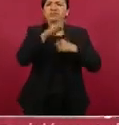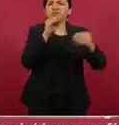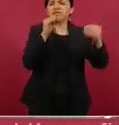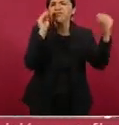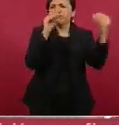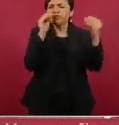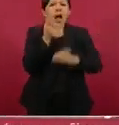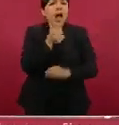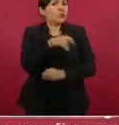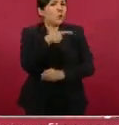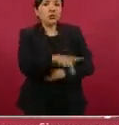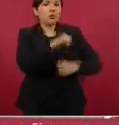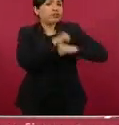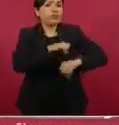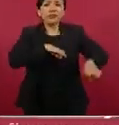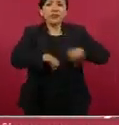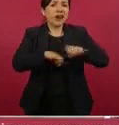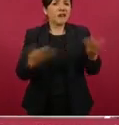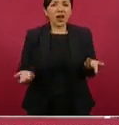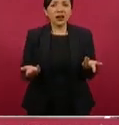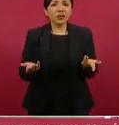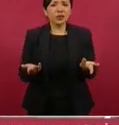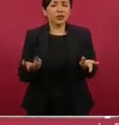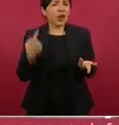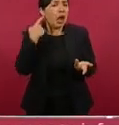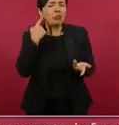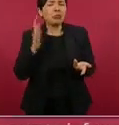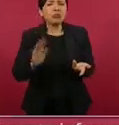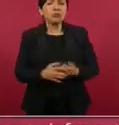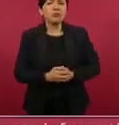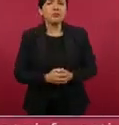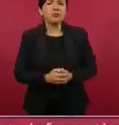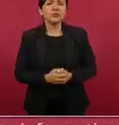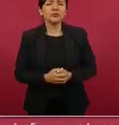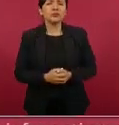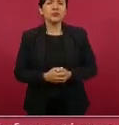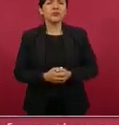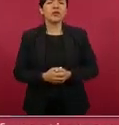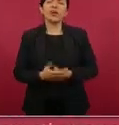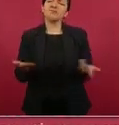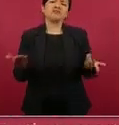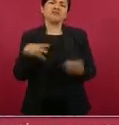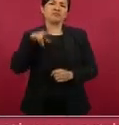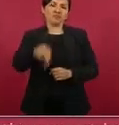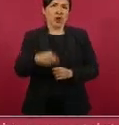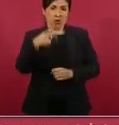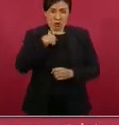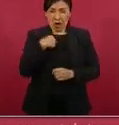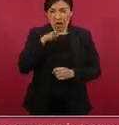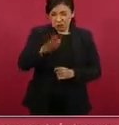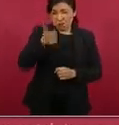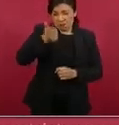trabajo. No, nosotros no amenazamos,